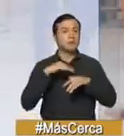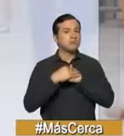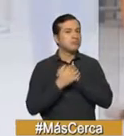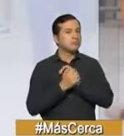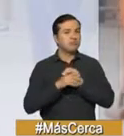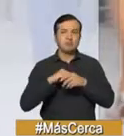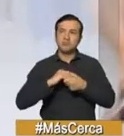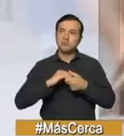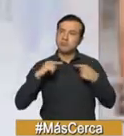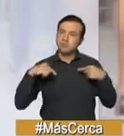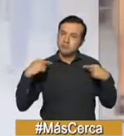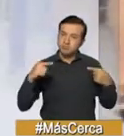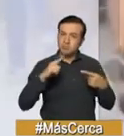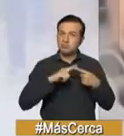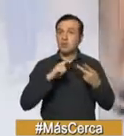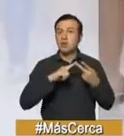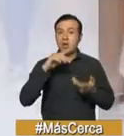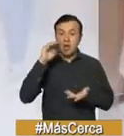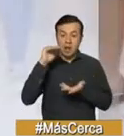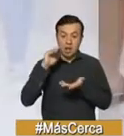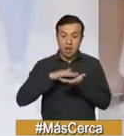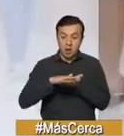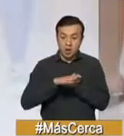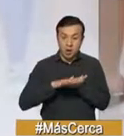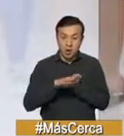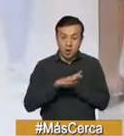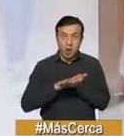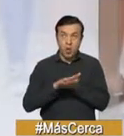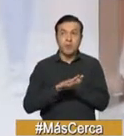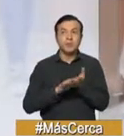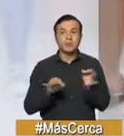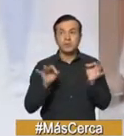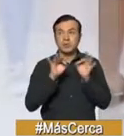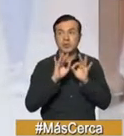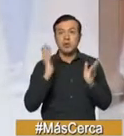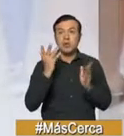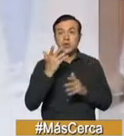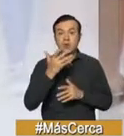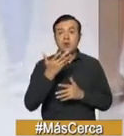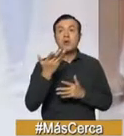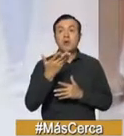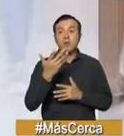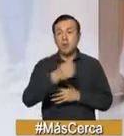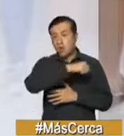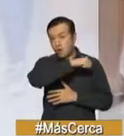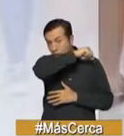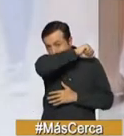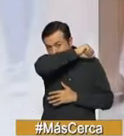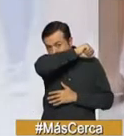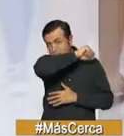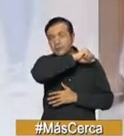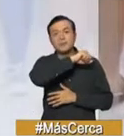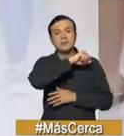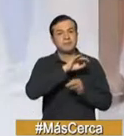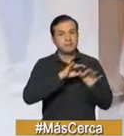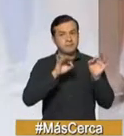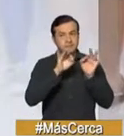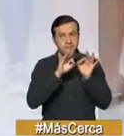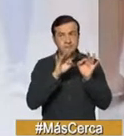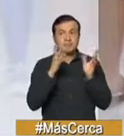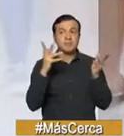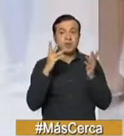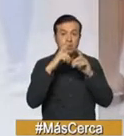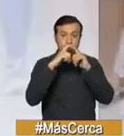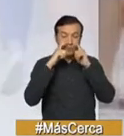frecuentemente usar alcohol y gel para manos cubrirse la boca al toser y al estornudar utilizar